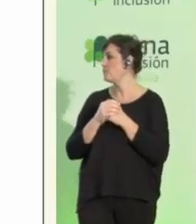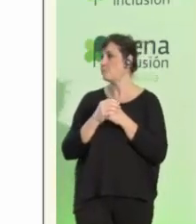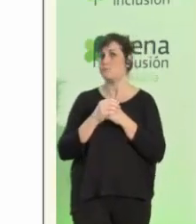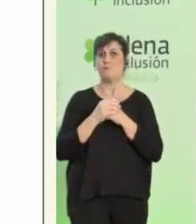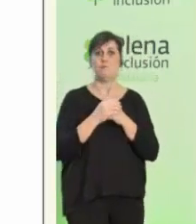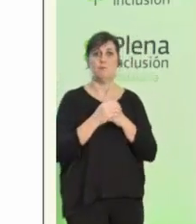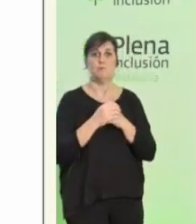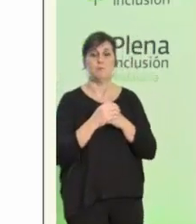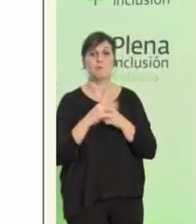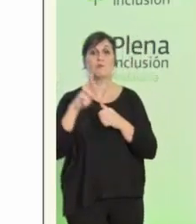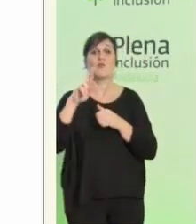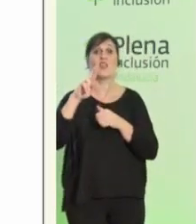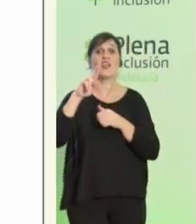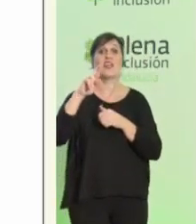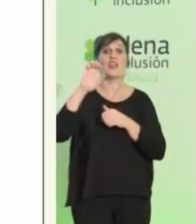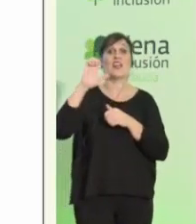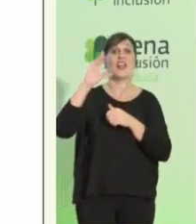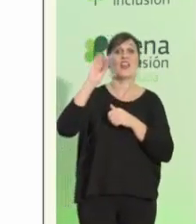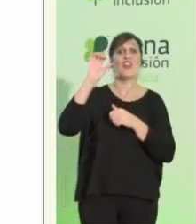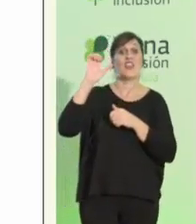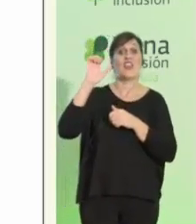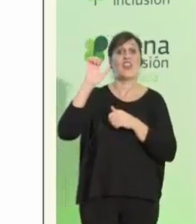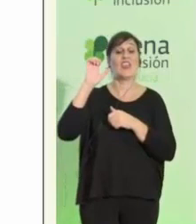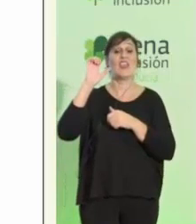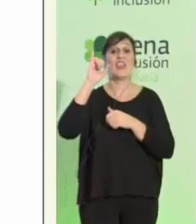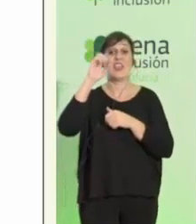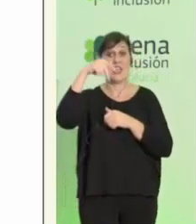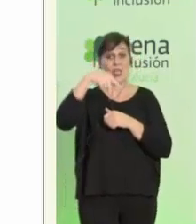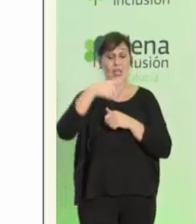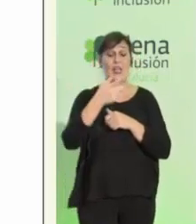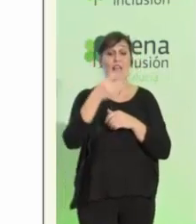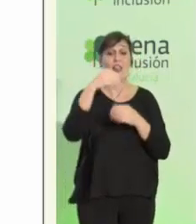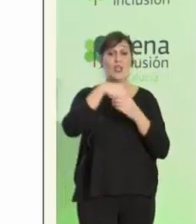Y dentro de la red hay un grupo dedicado a la política pública.